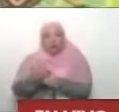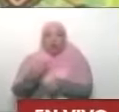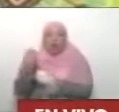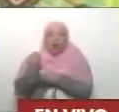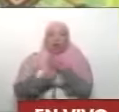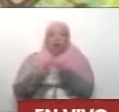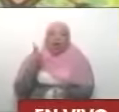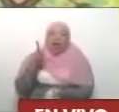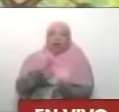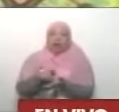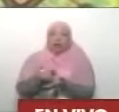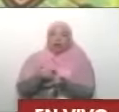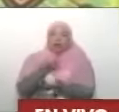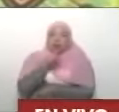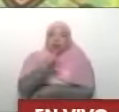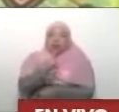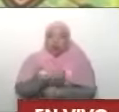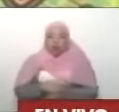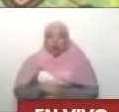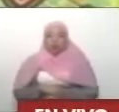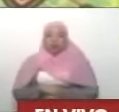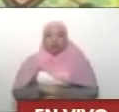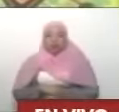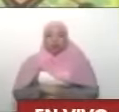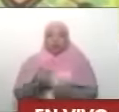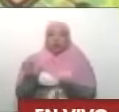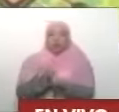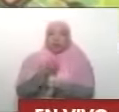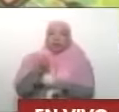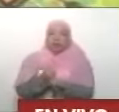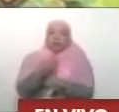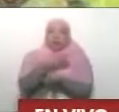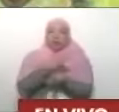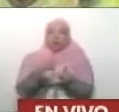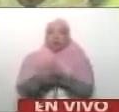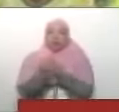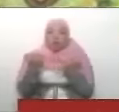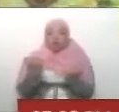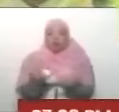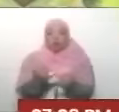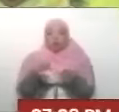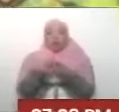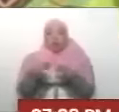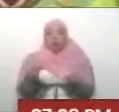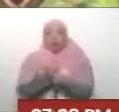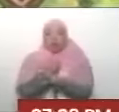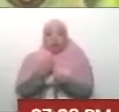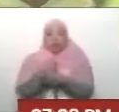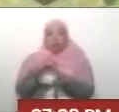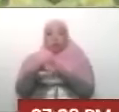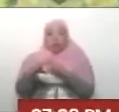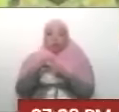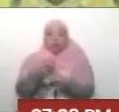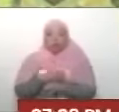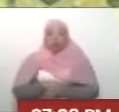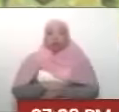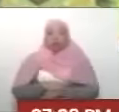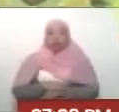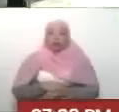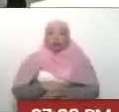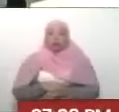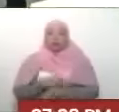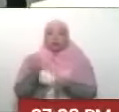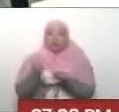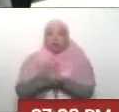usted la anunció y trabajando con los cultores, Iván Pérez Rossi, Pacheco, todos estamos en conjunto en eso. Ah, están